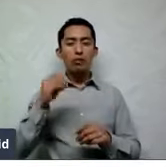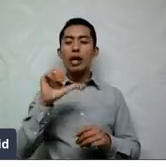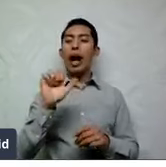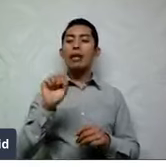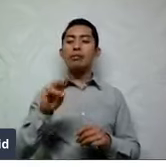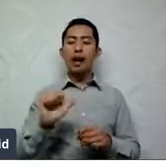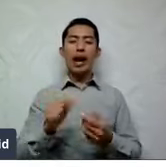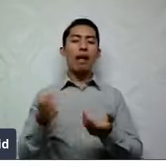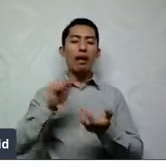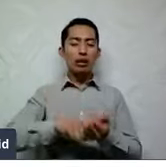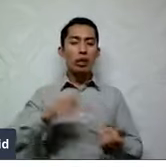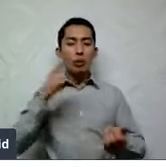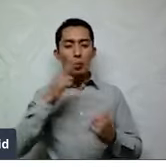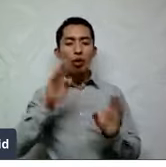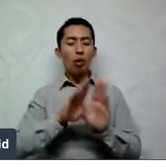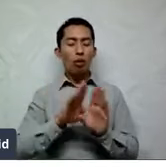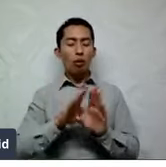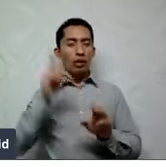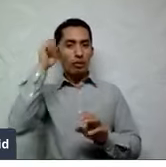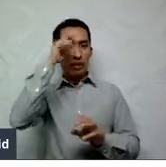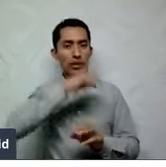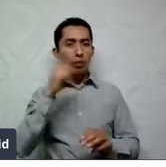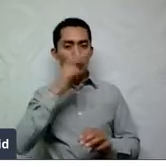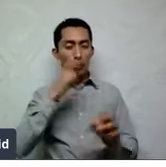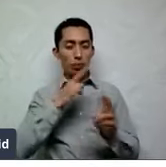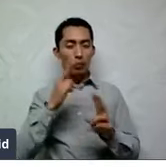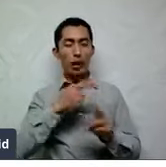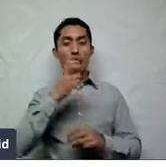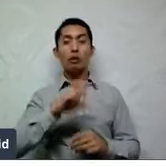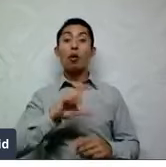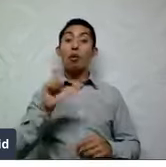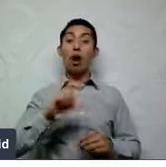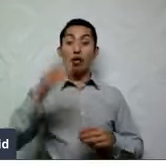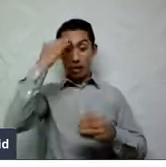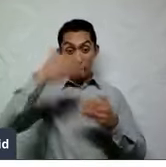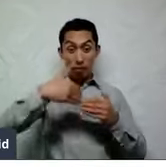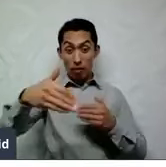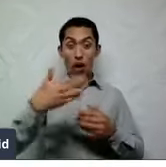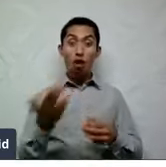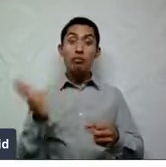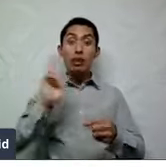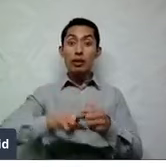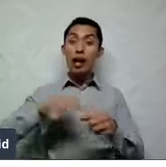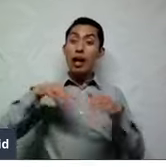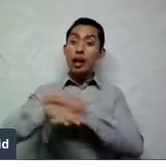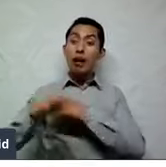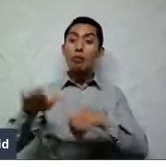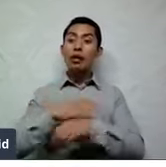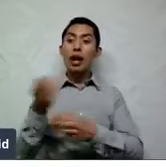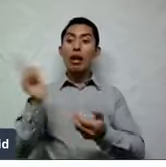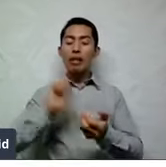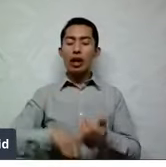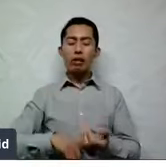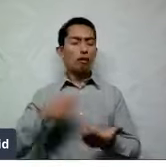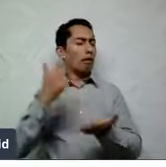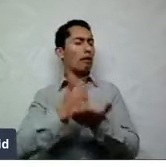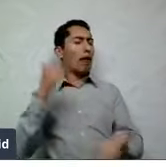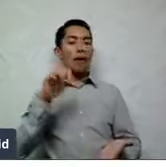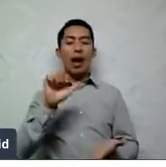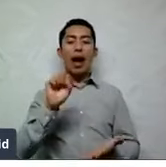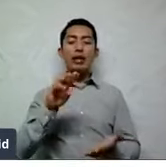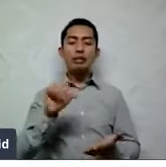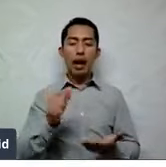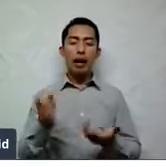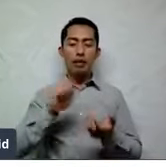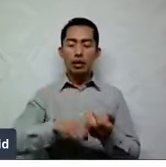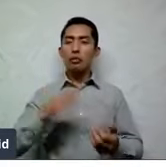asma. Entonces, en este periodo incrementa el ingreso a los hospitales por crisis asmáticas. Y las causas son